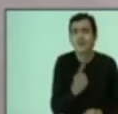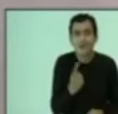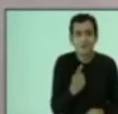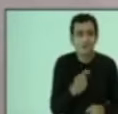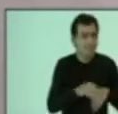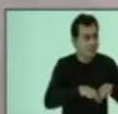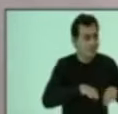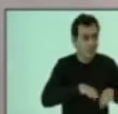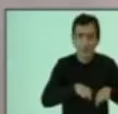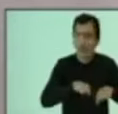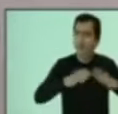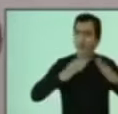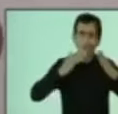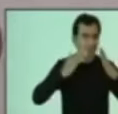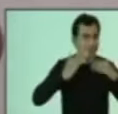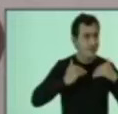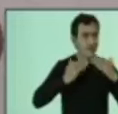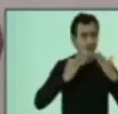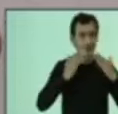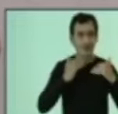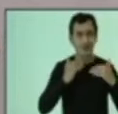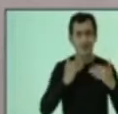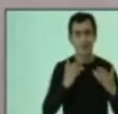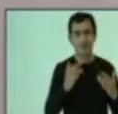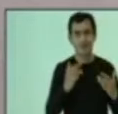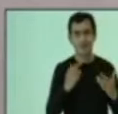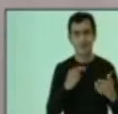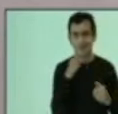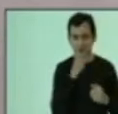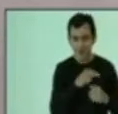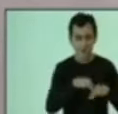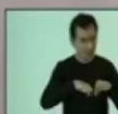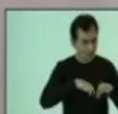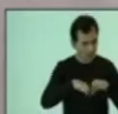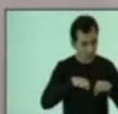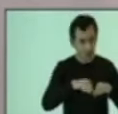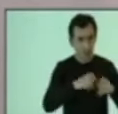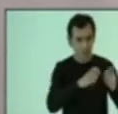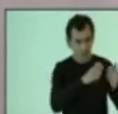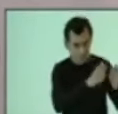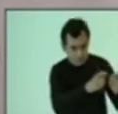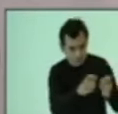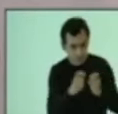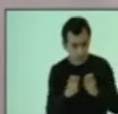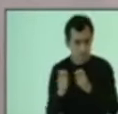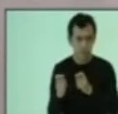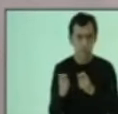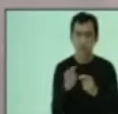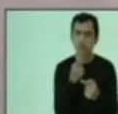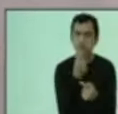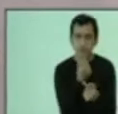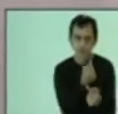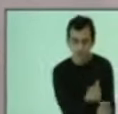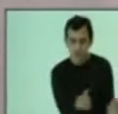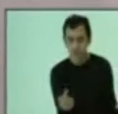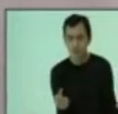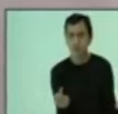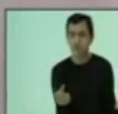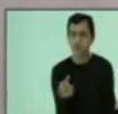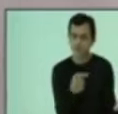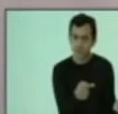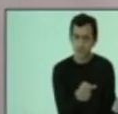oportunidades de trabajo. Aquí ahí hay que abrirles fuentes de trabajo. Hay que enseñar a los niños a que quieran a su